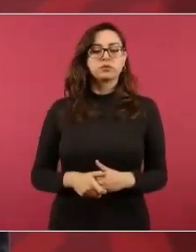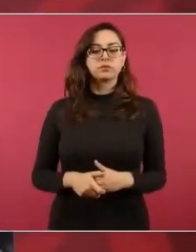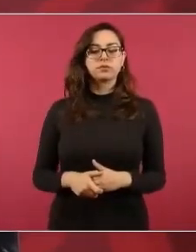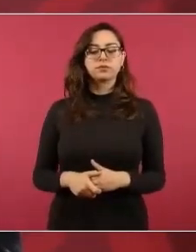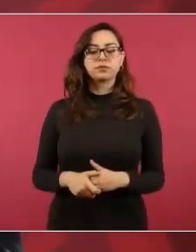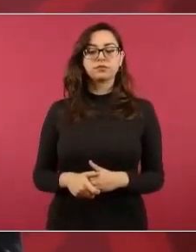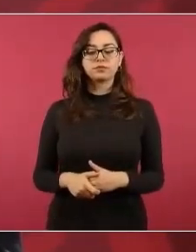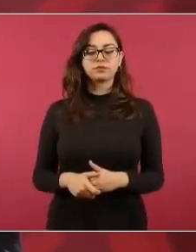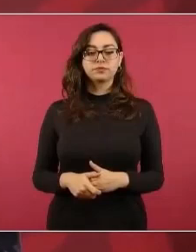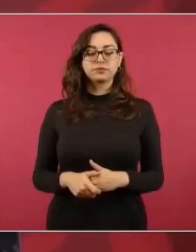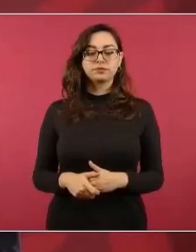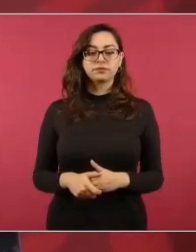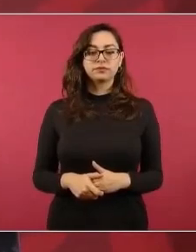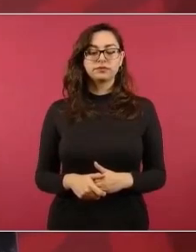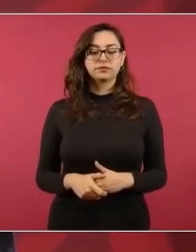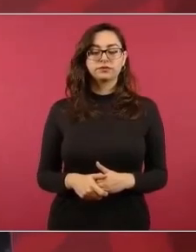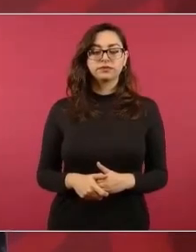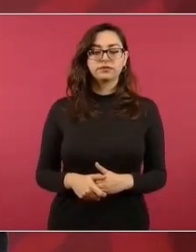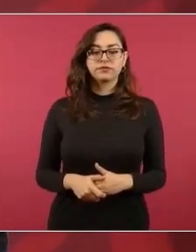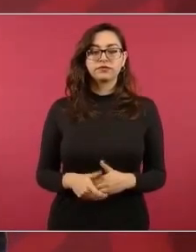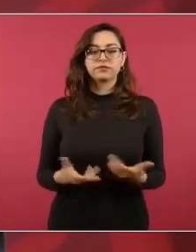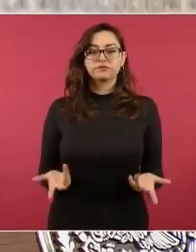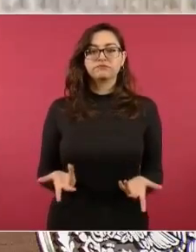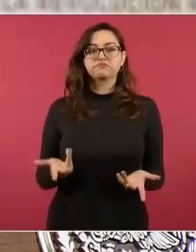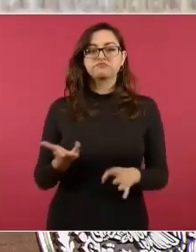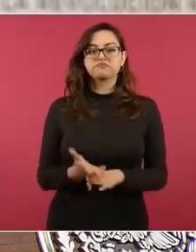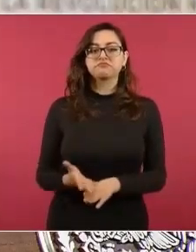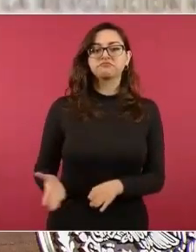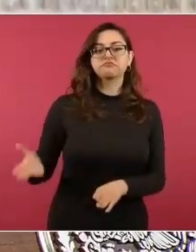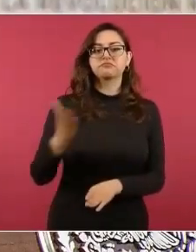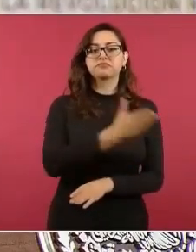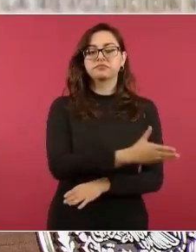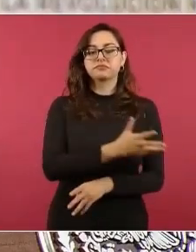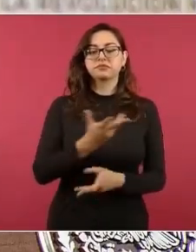otorgó en el sexenio anterior.